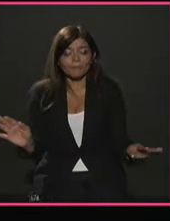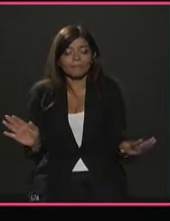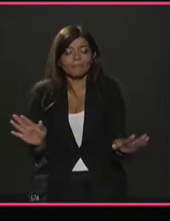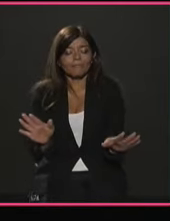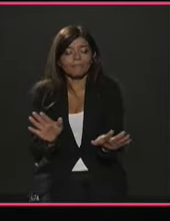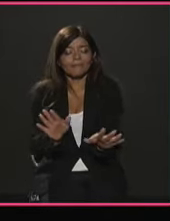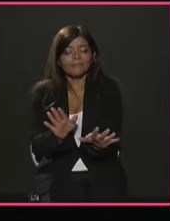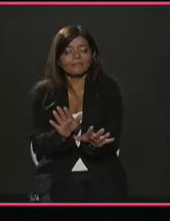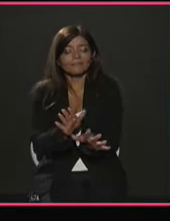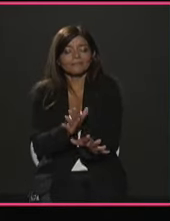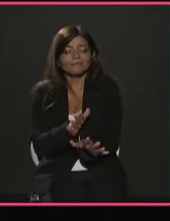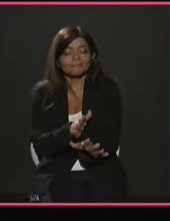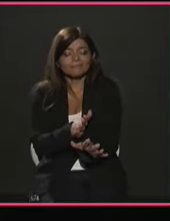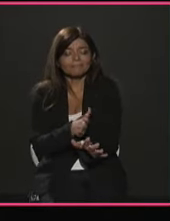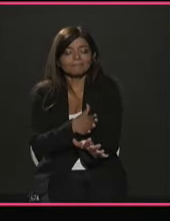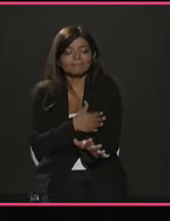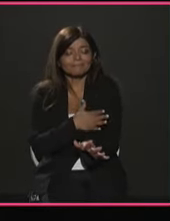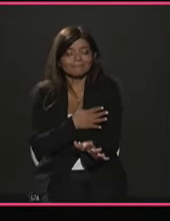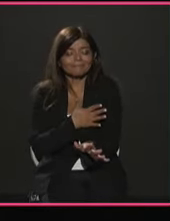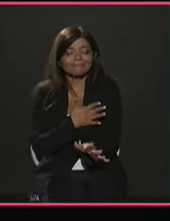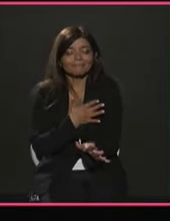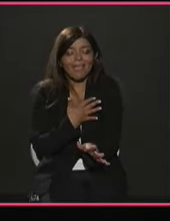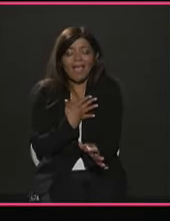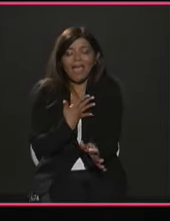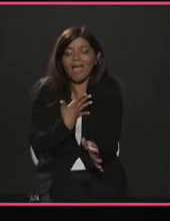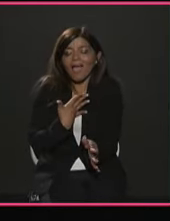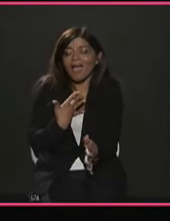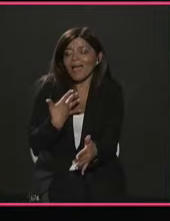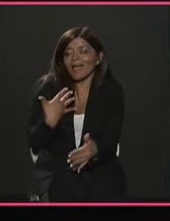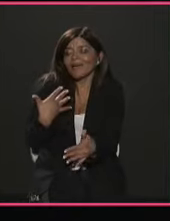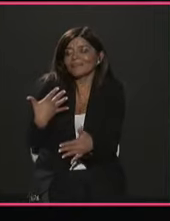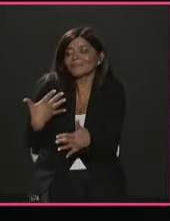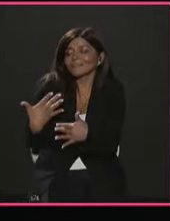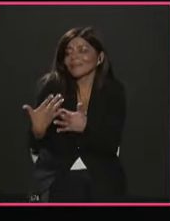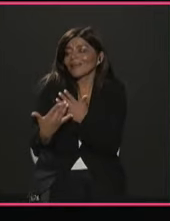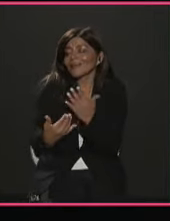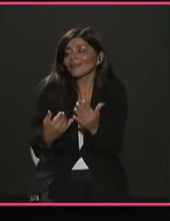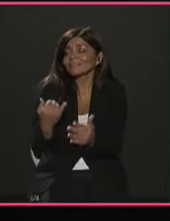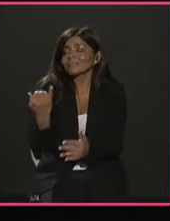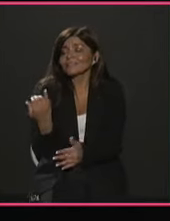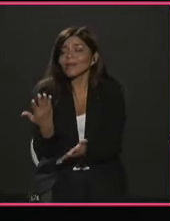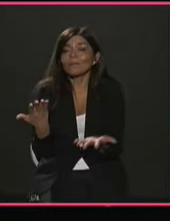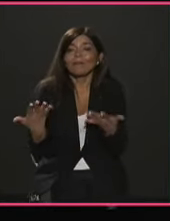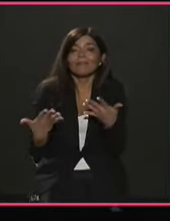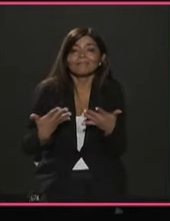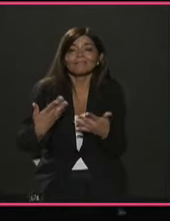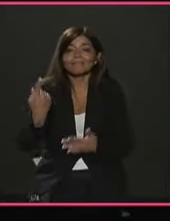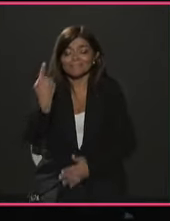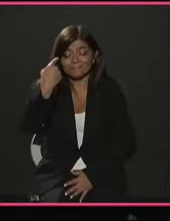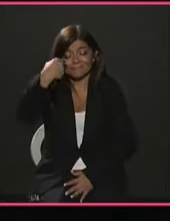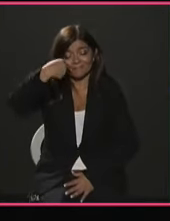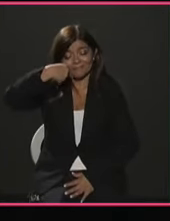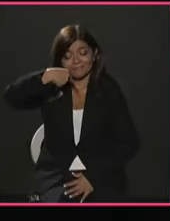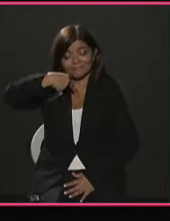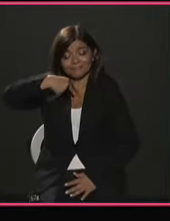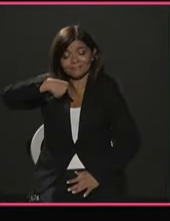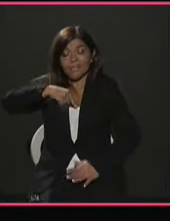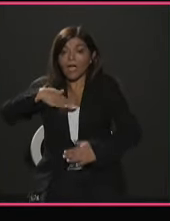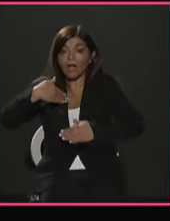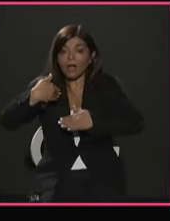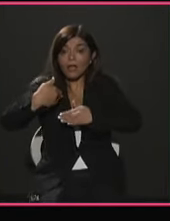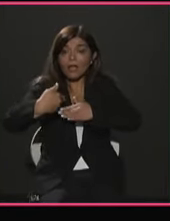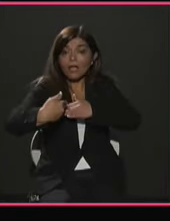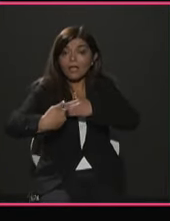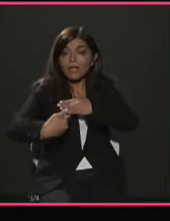más nunca sentiste que lo que vale siempre está dentro dentro de ti que lo que hay fuera es más